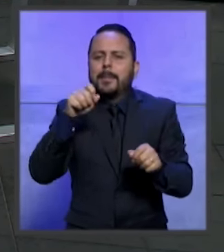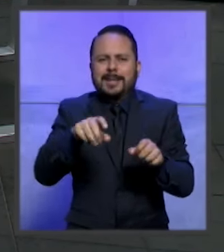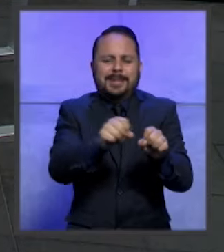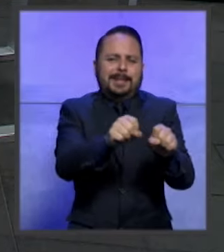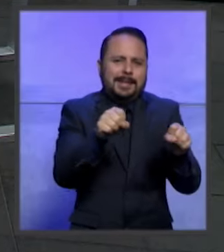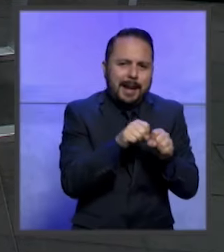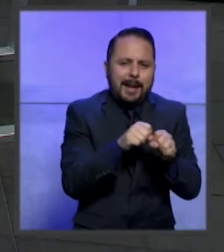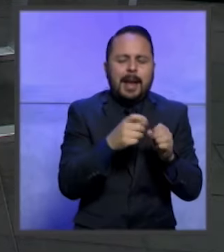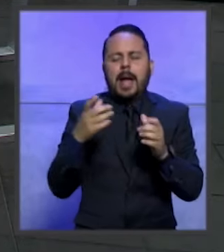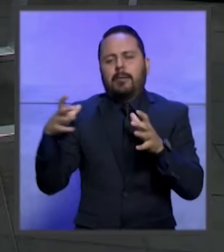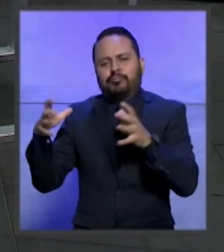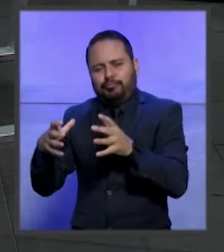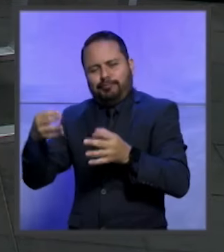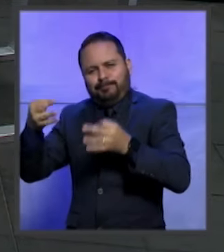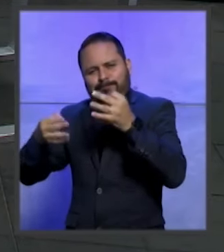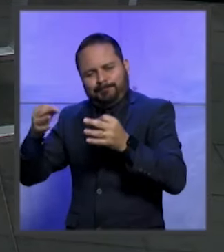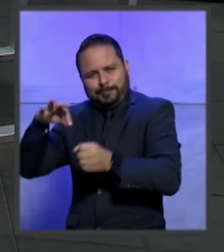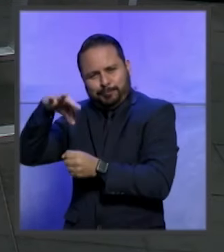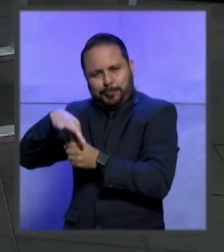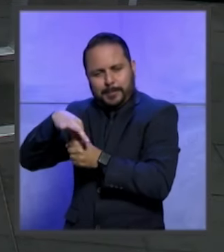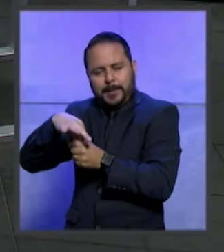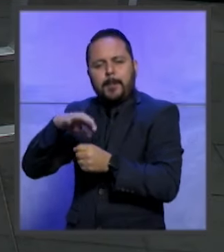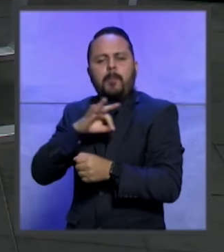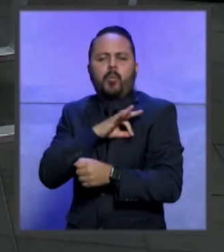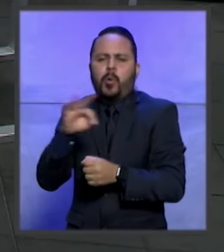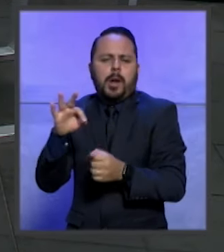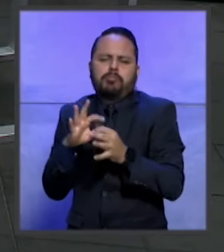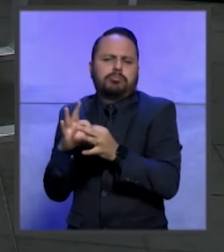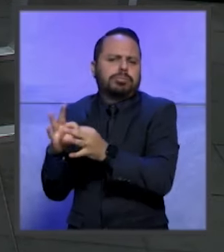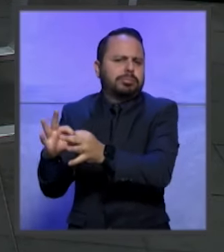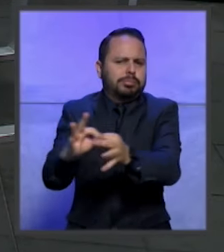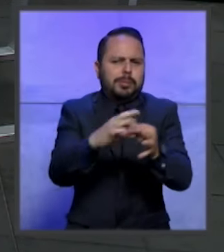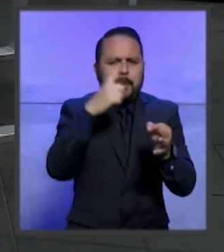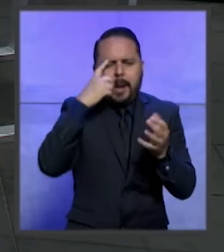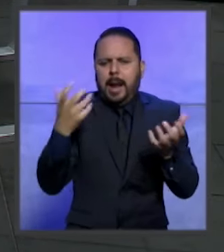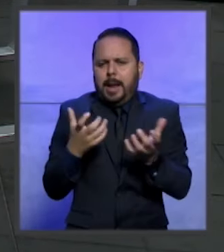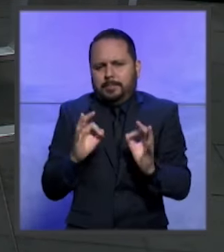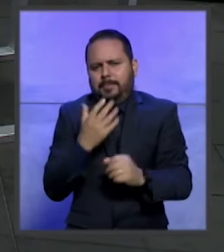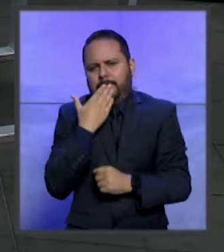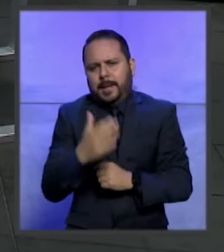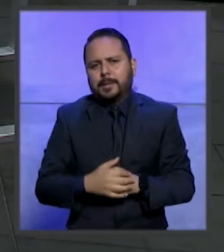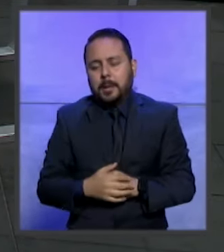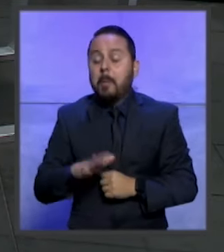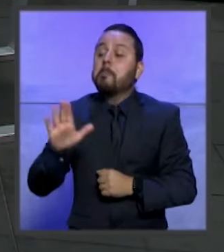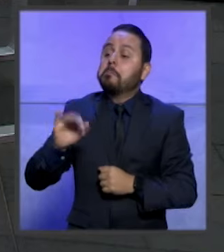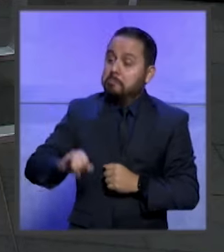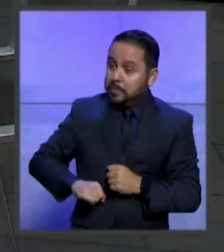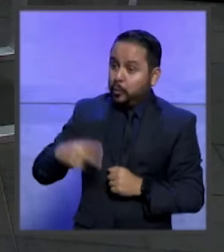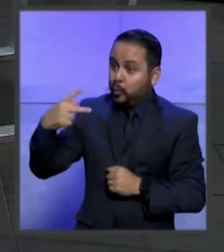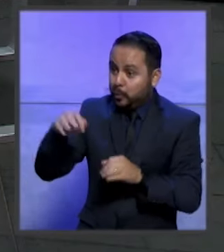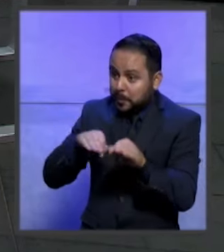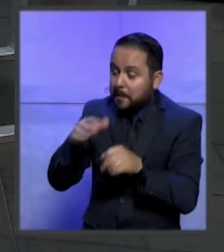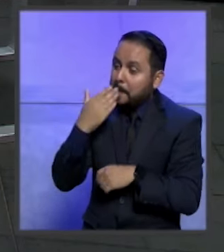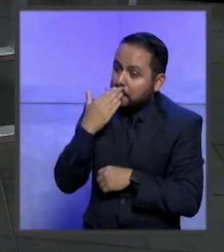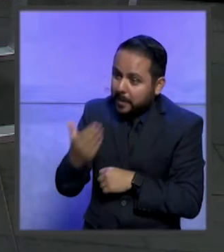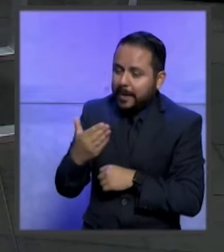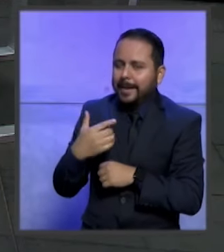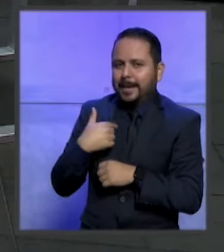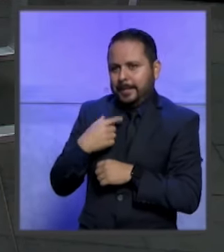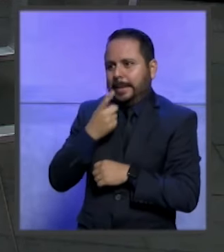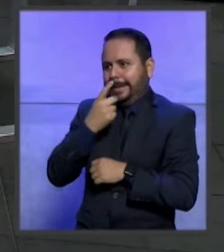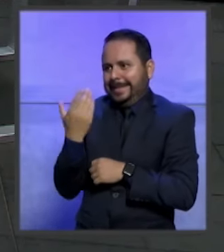las propias Salas el tribunal electoral pues tenga uniform en la práctica de estos asuntos Oye pues qué interesante tu trabajo